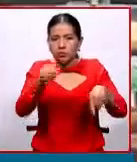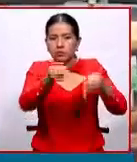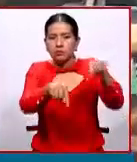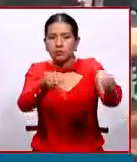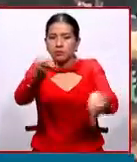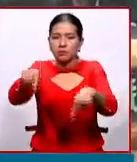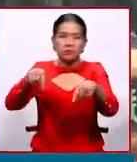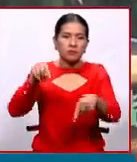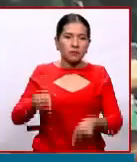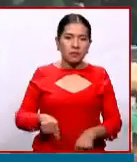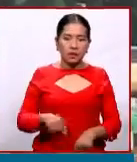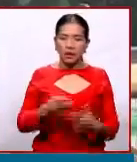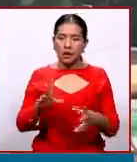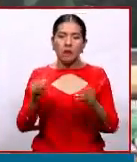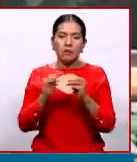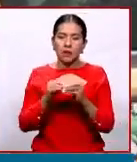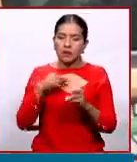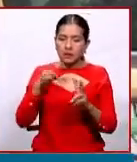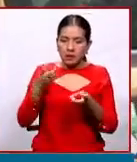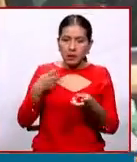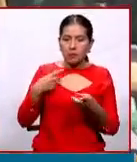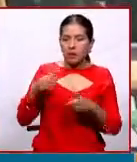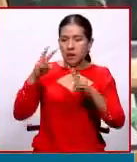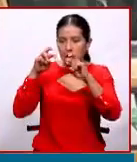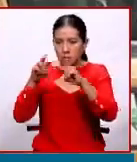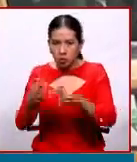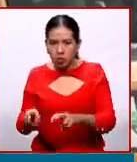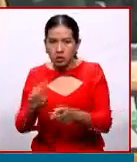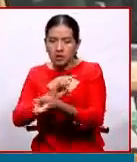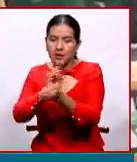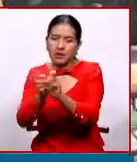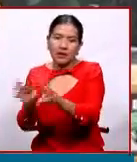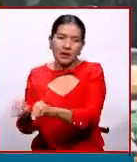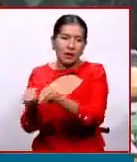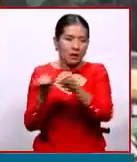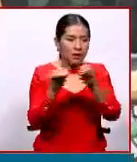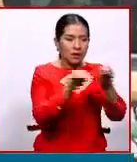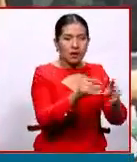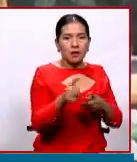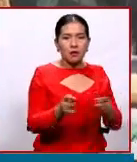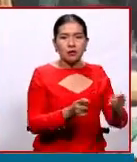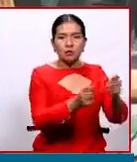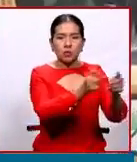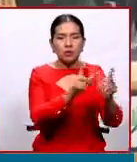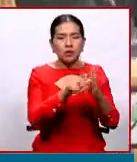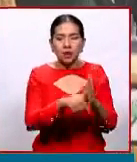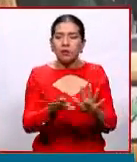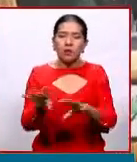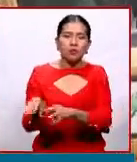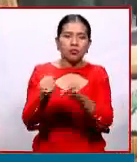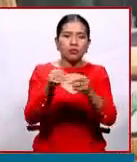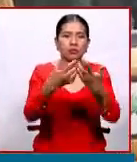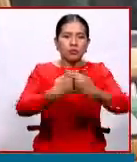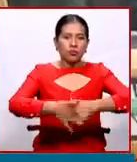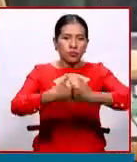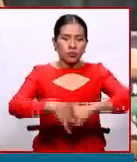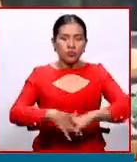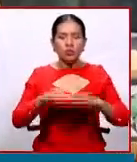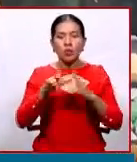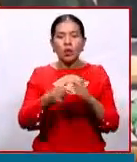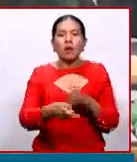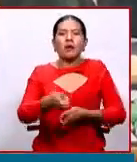cadena, desde la exploración, transporte y lo que es la industrialización también, la